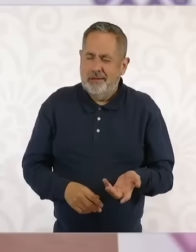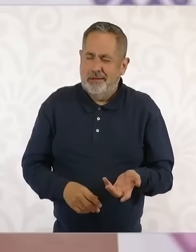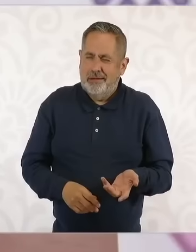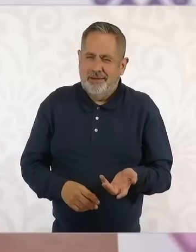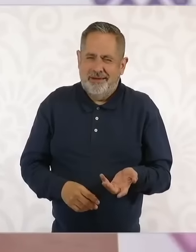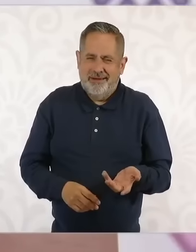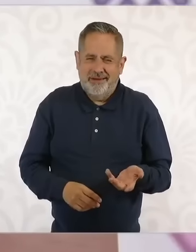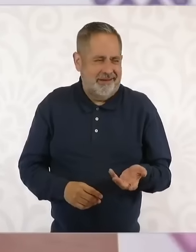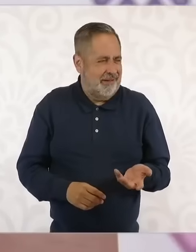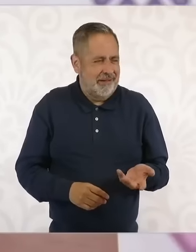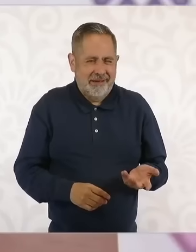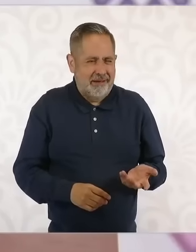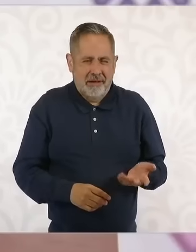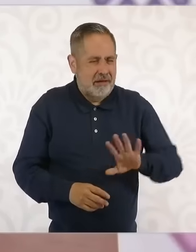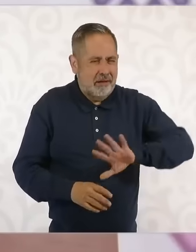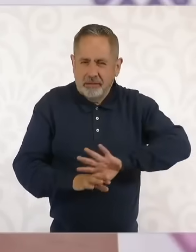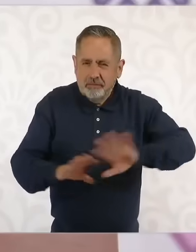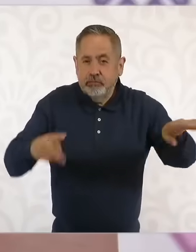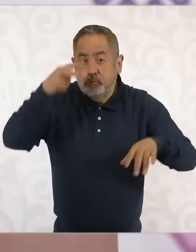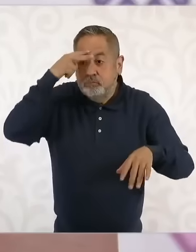Que en realidad pues es un Estado soberano.